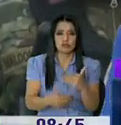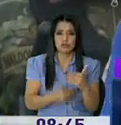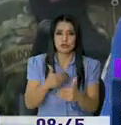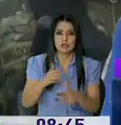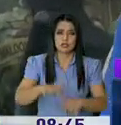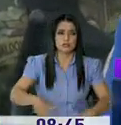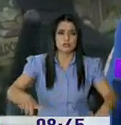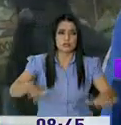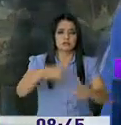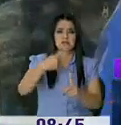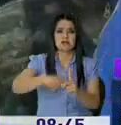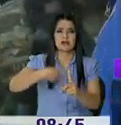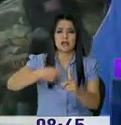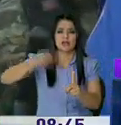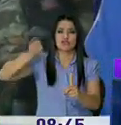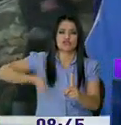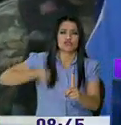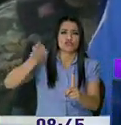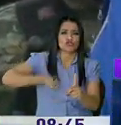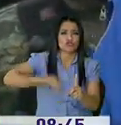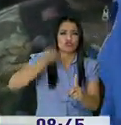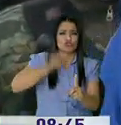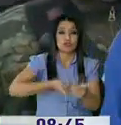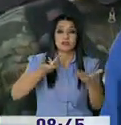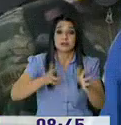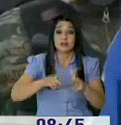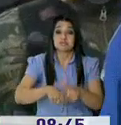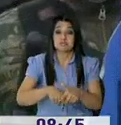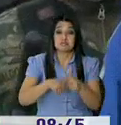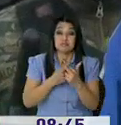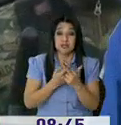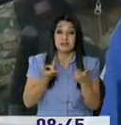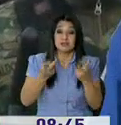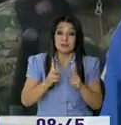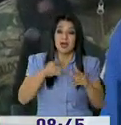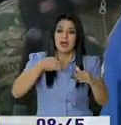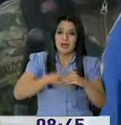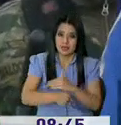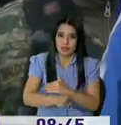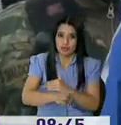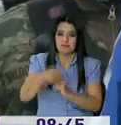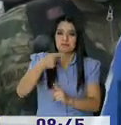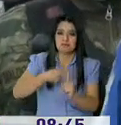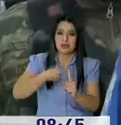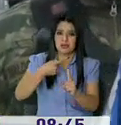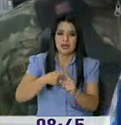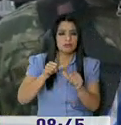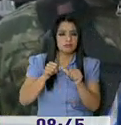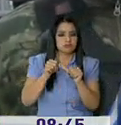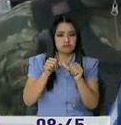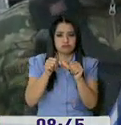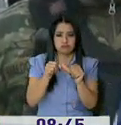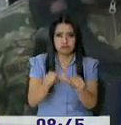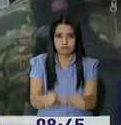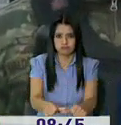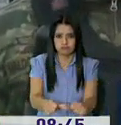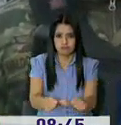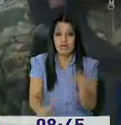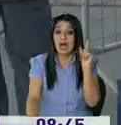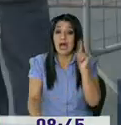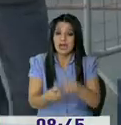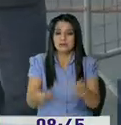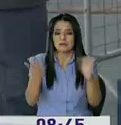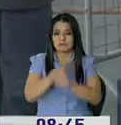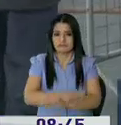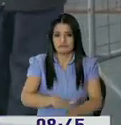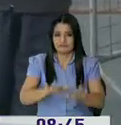desinfección perimetral. Se empezará ya con una desinfección interna y esto será permanente durante la cuarentena.